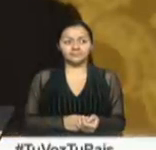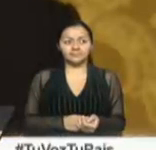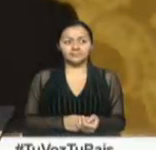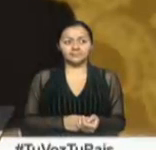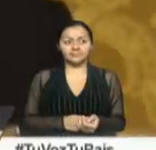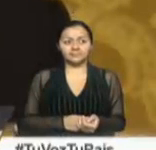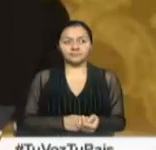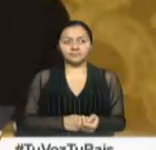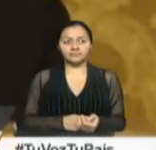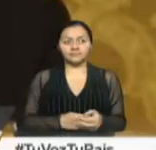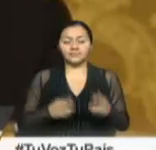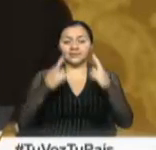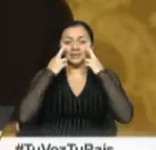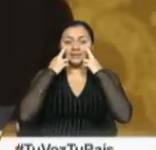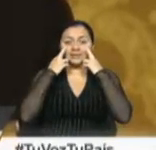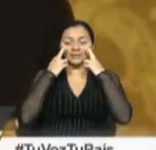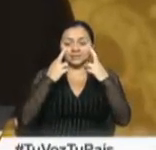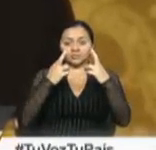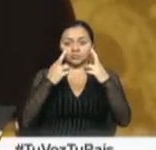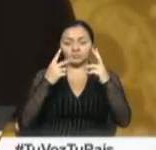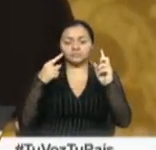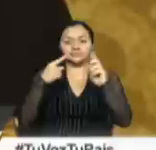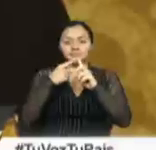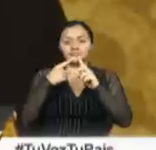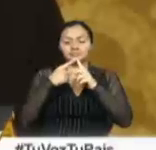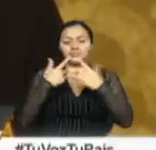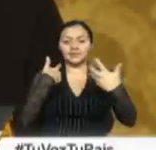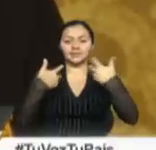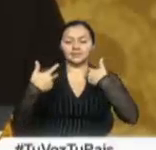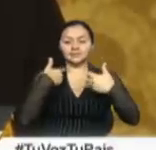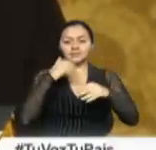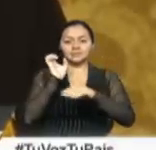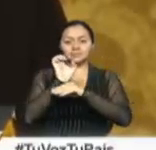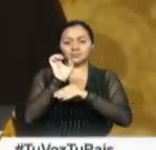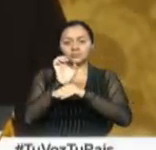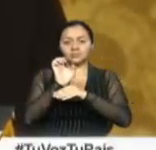el reconocimiento al artista ecuatoriano,